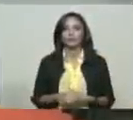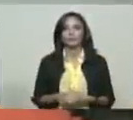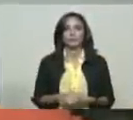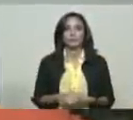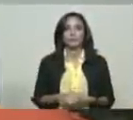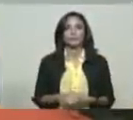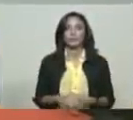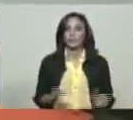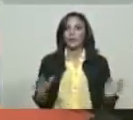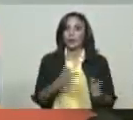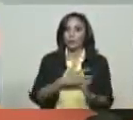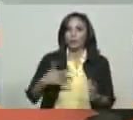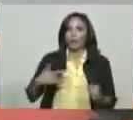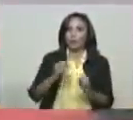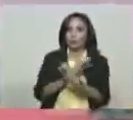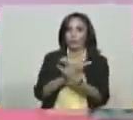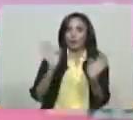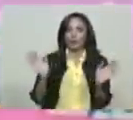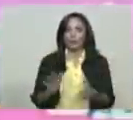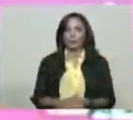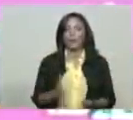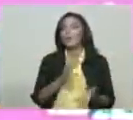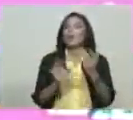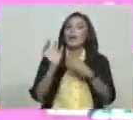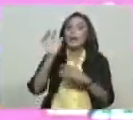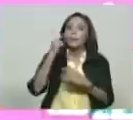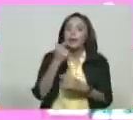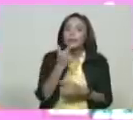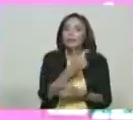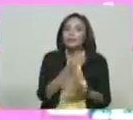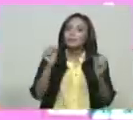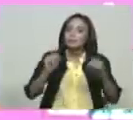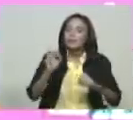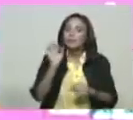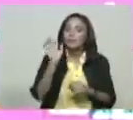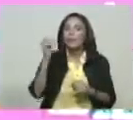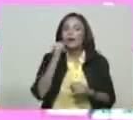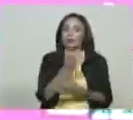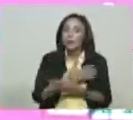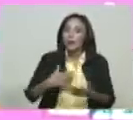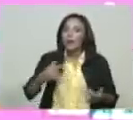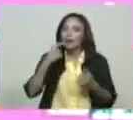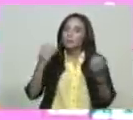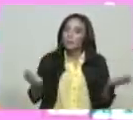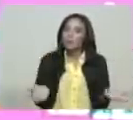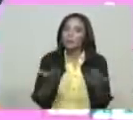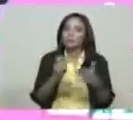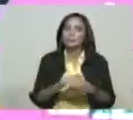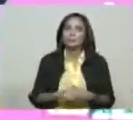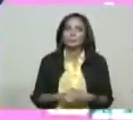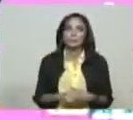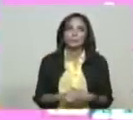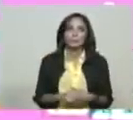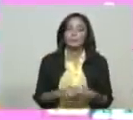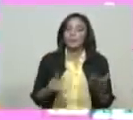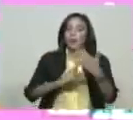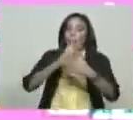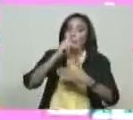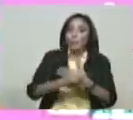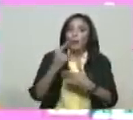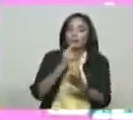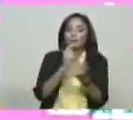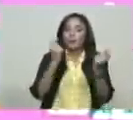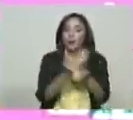Yo quiero que sea así, el país lo exige que sea así, los planes de transformación